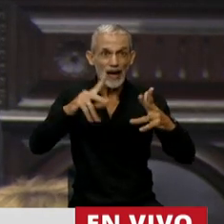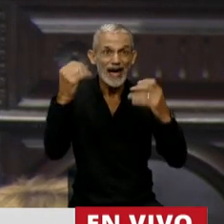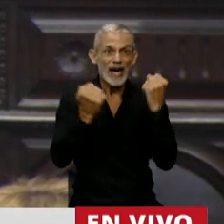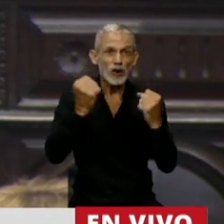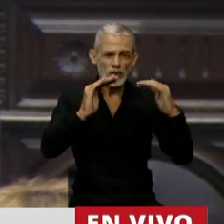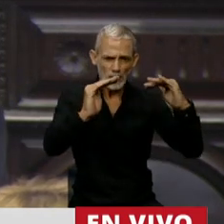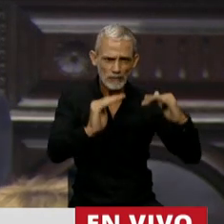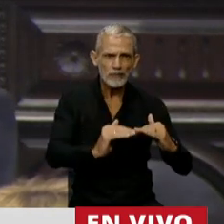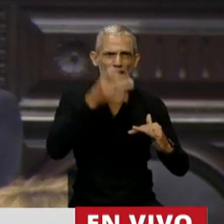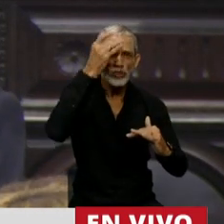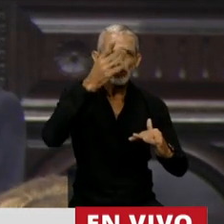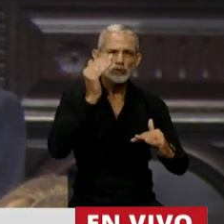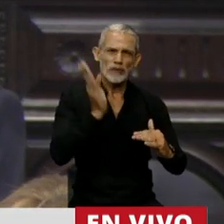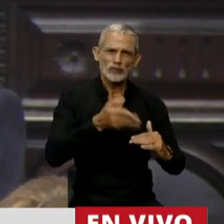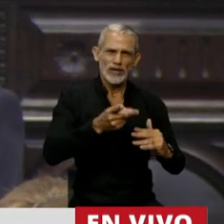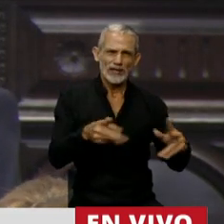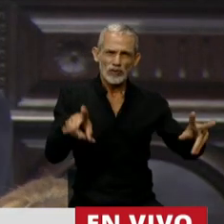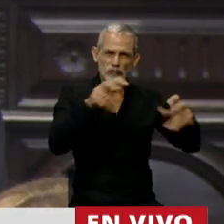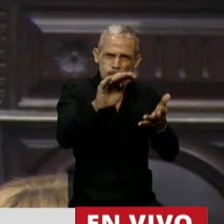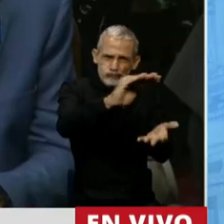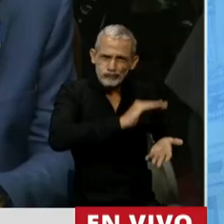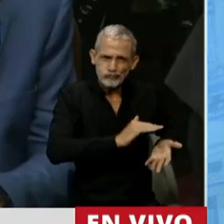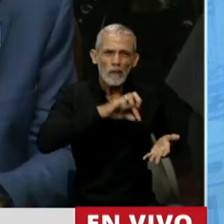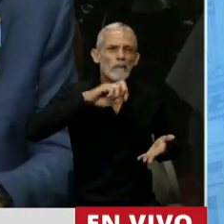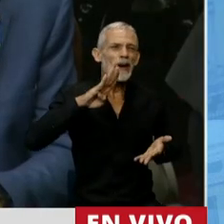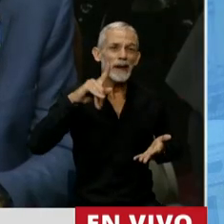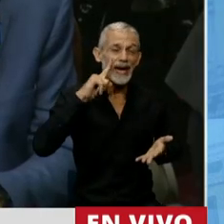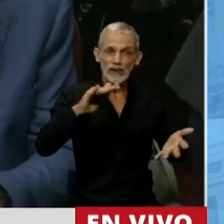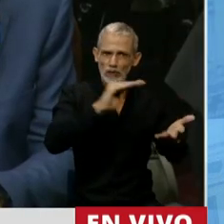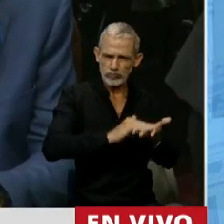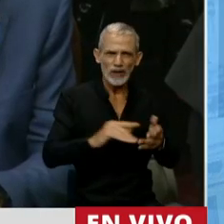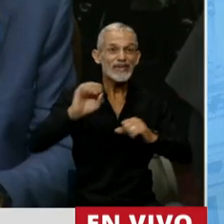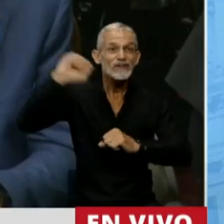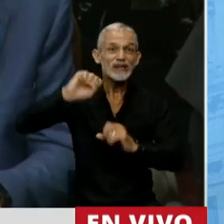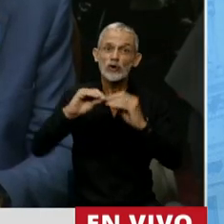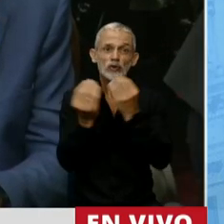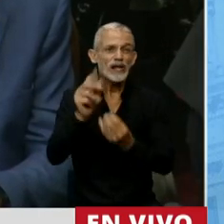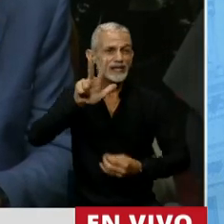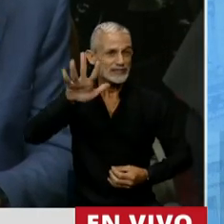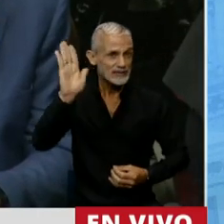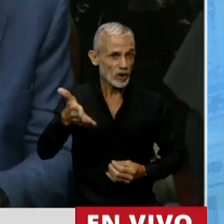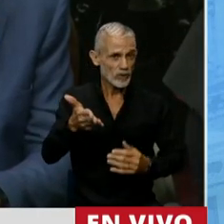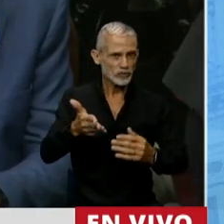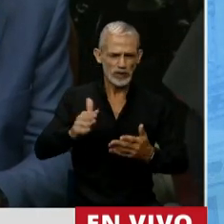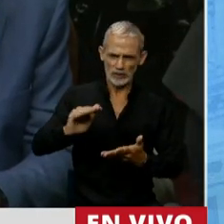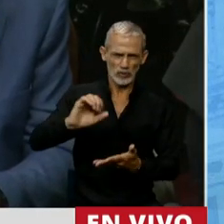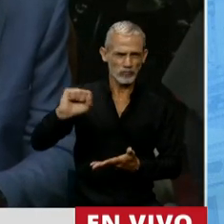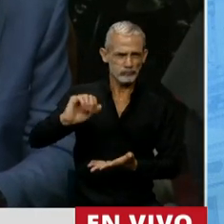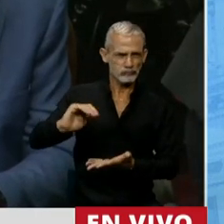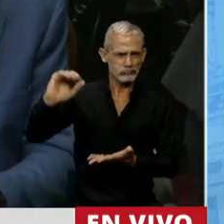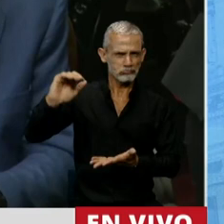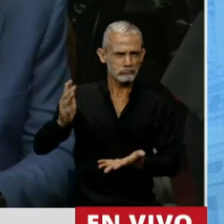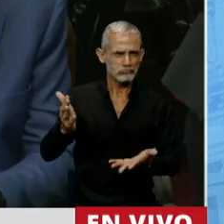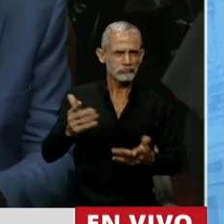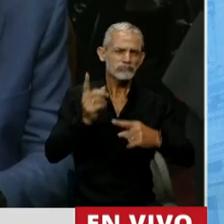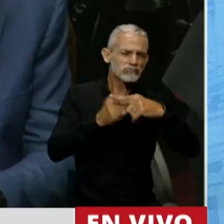un 12% el PBI, que la inflación está terminando en un 35%, que se estima